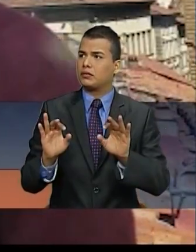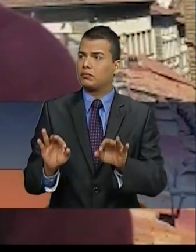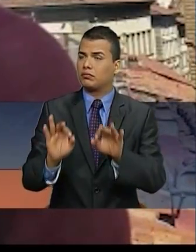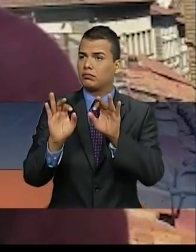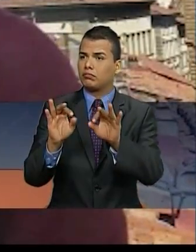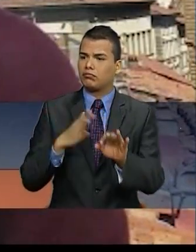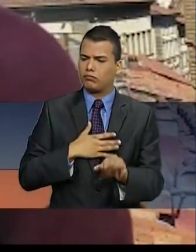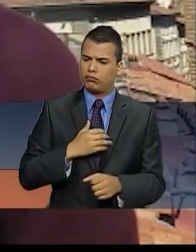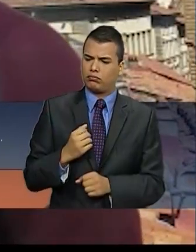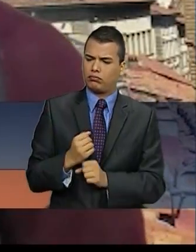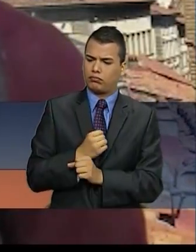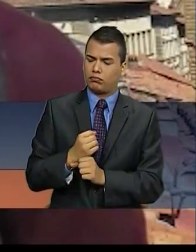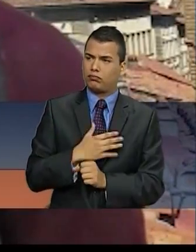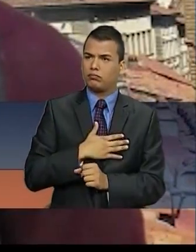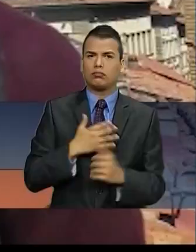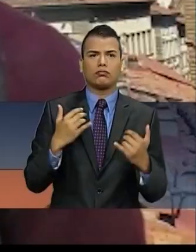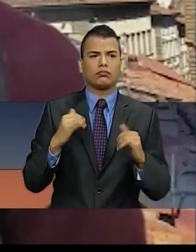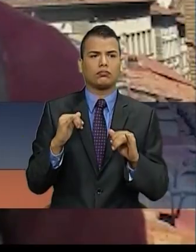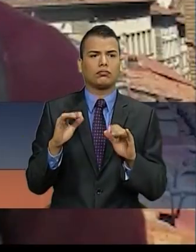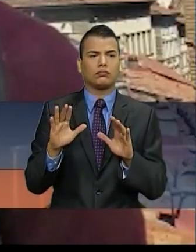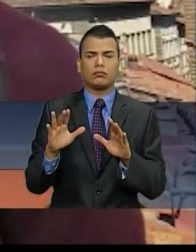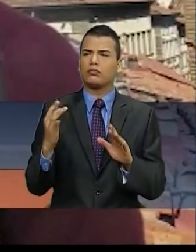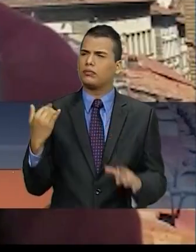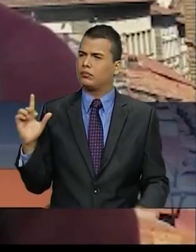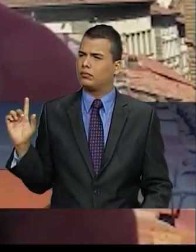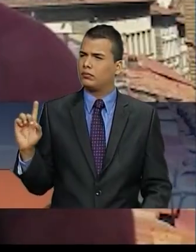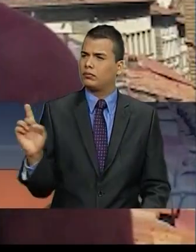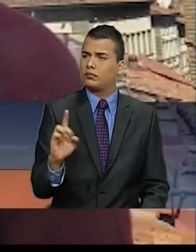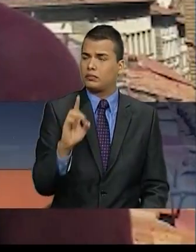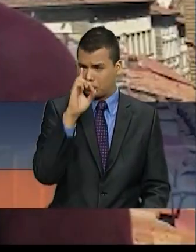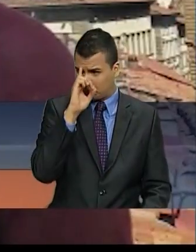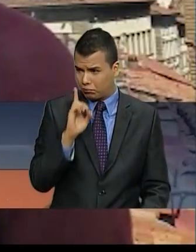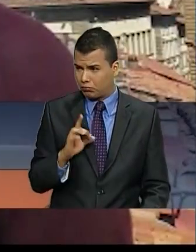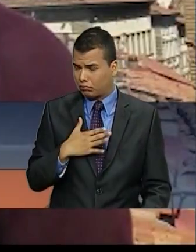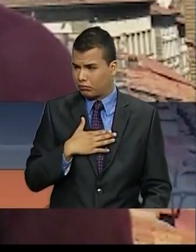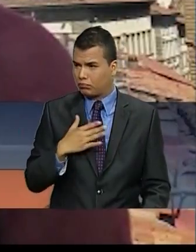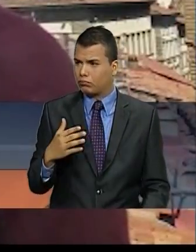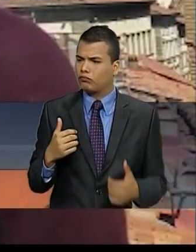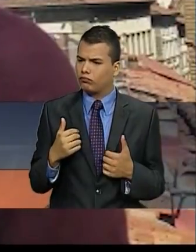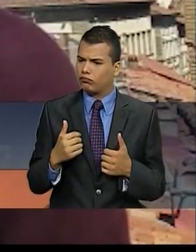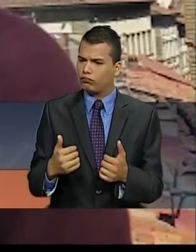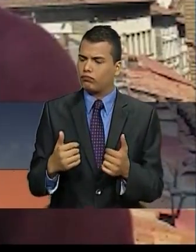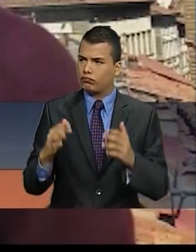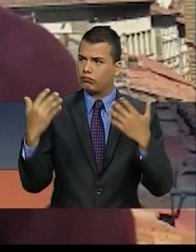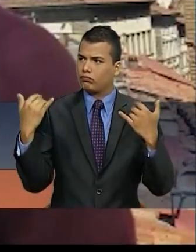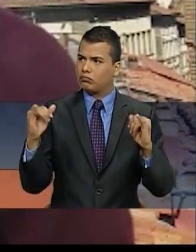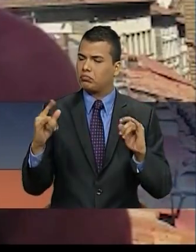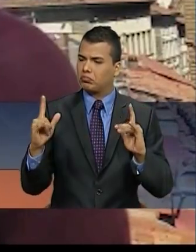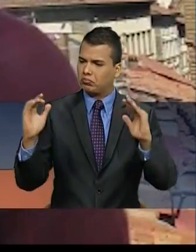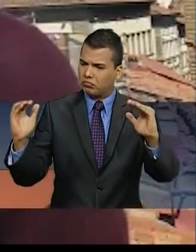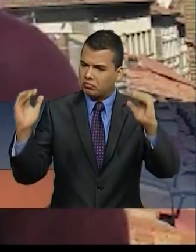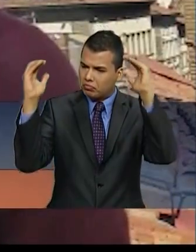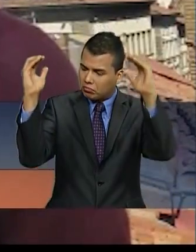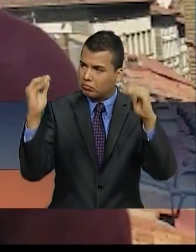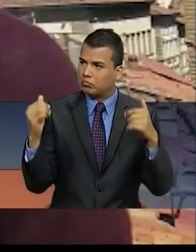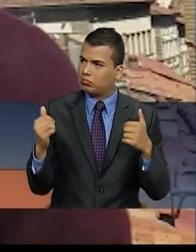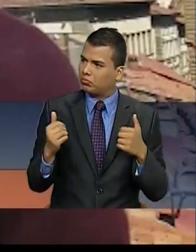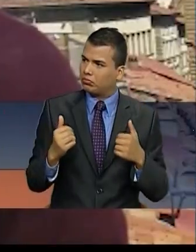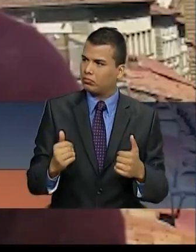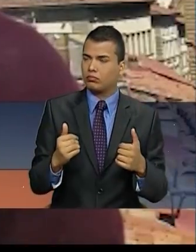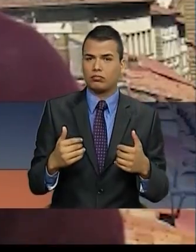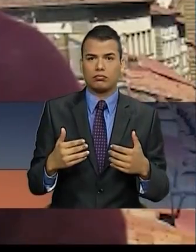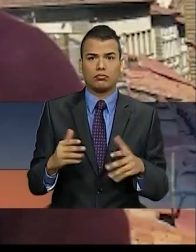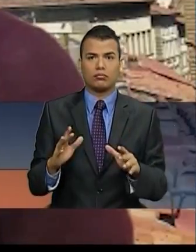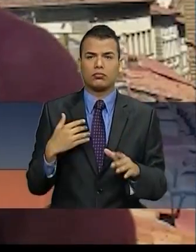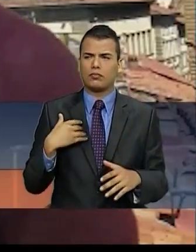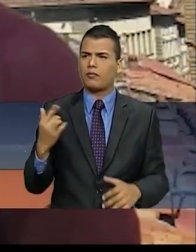una labor ya de hace varios años. Creo que he mantenido un nivel